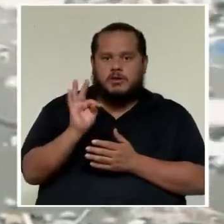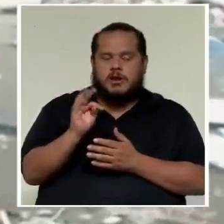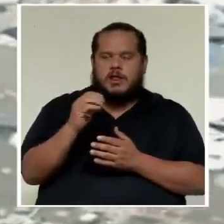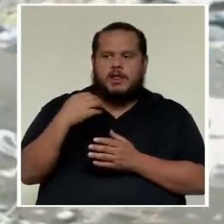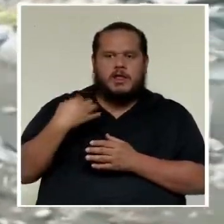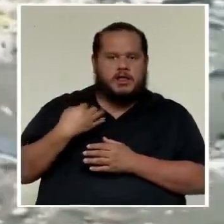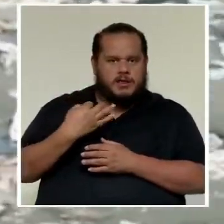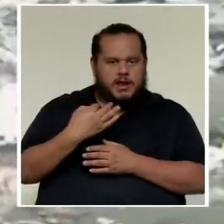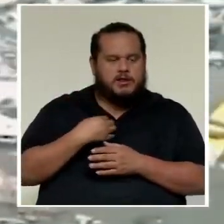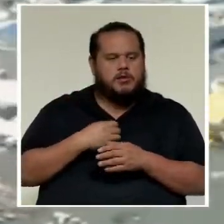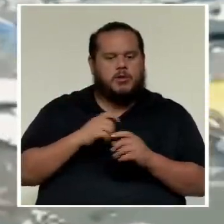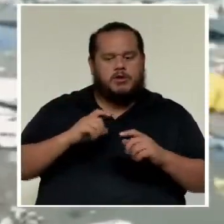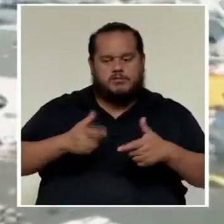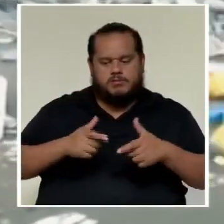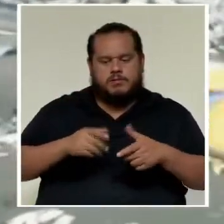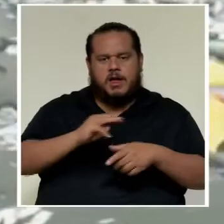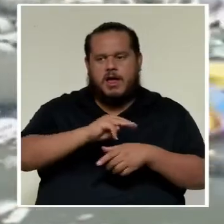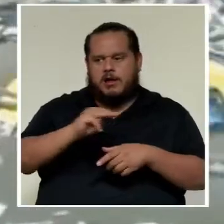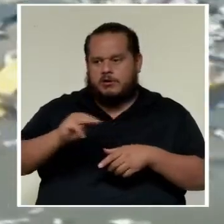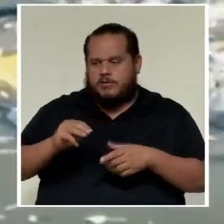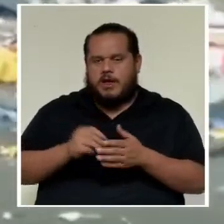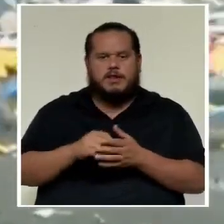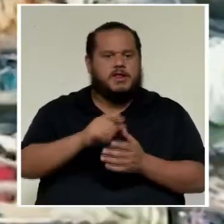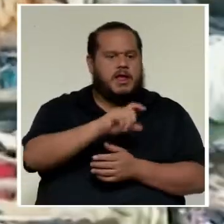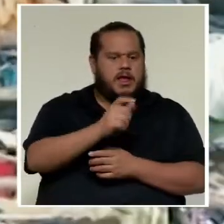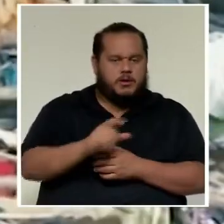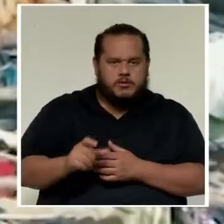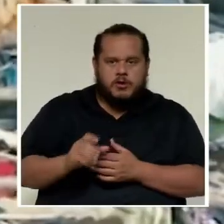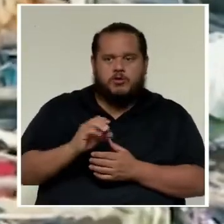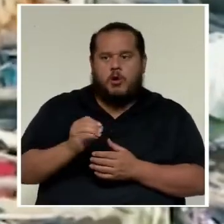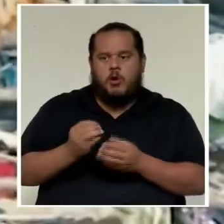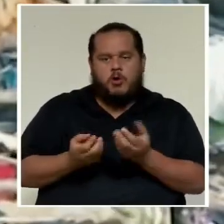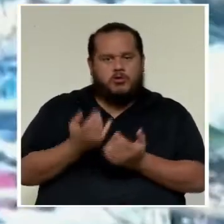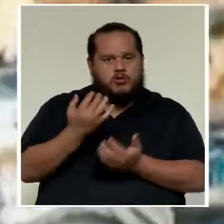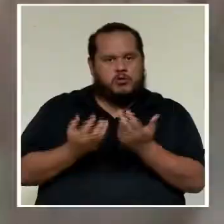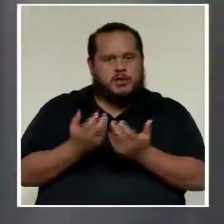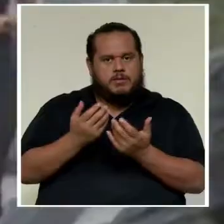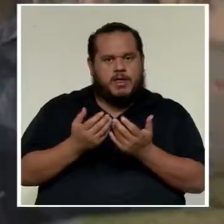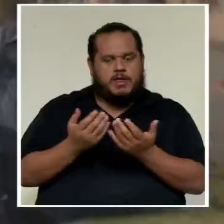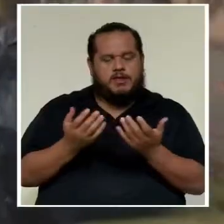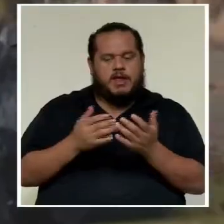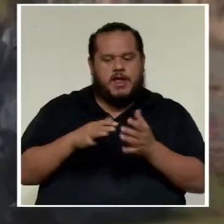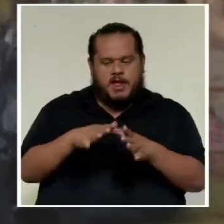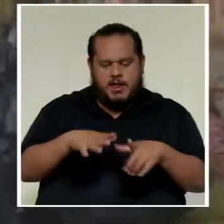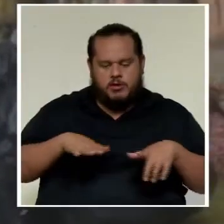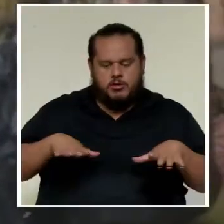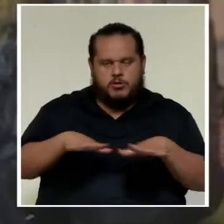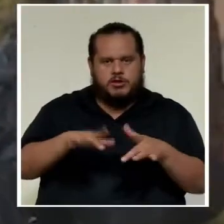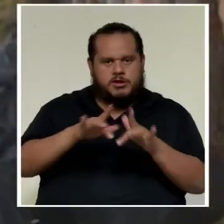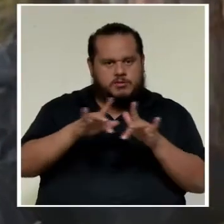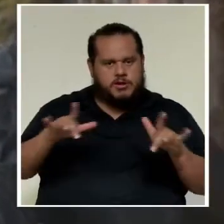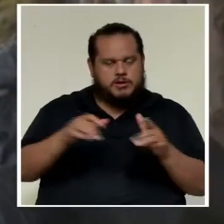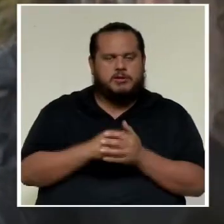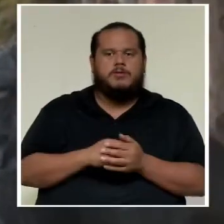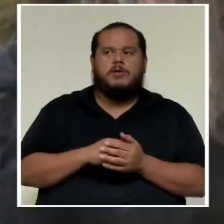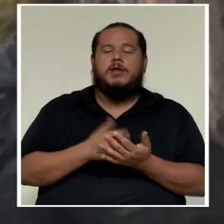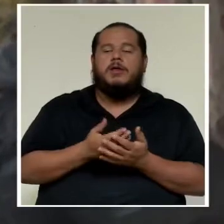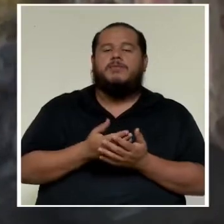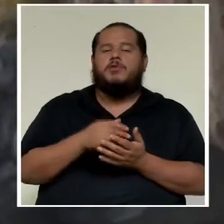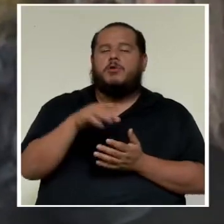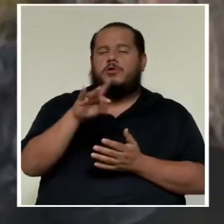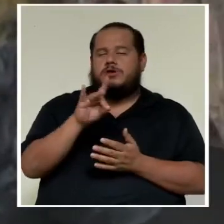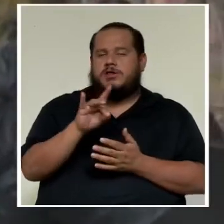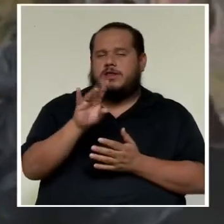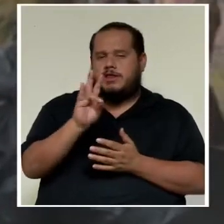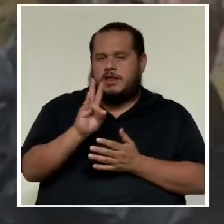tiradas a ríos, mares o son quemadas o depositadas en lotes baldíos. Para el 2019, 87 distritos de